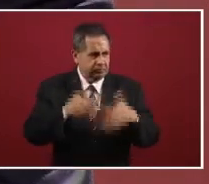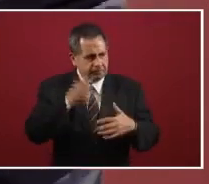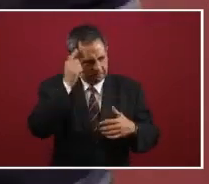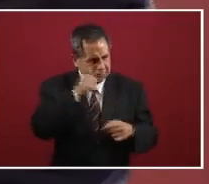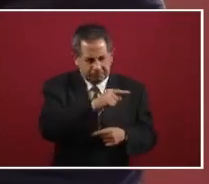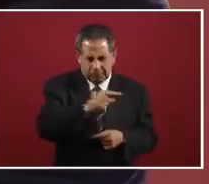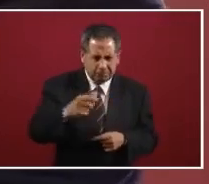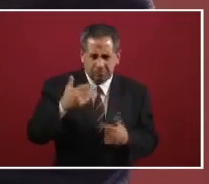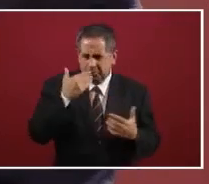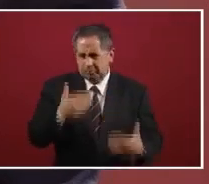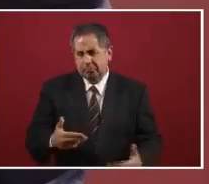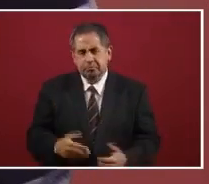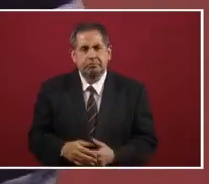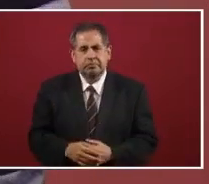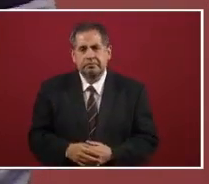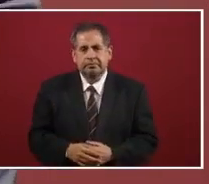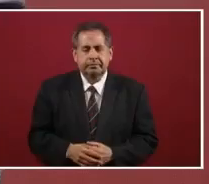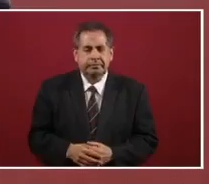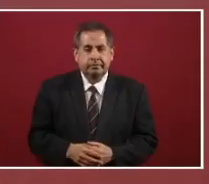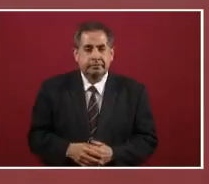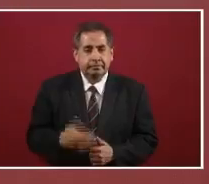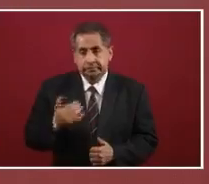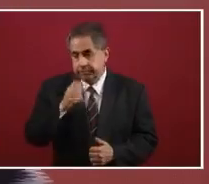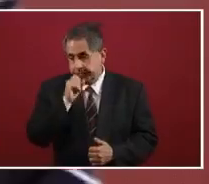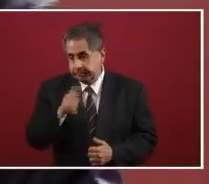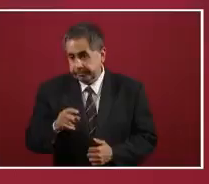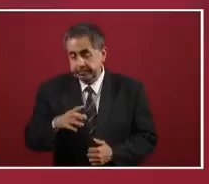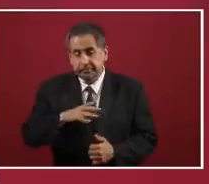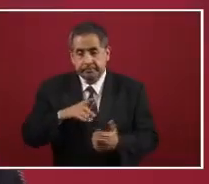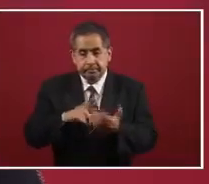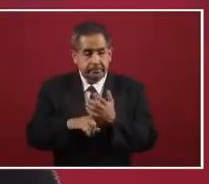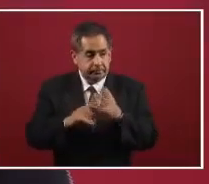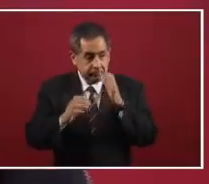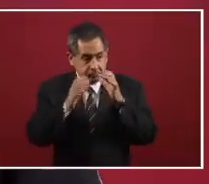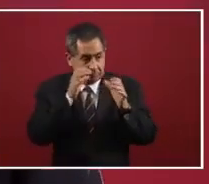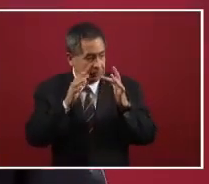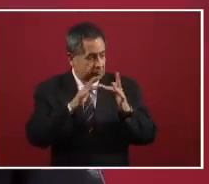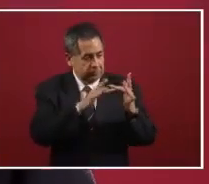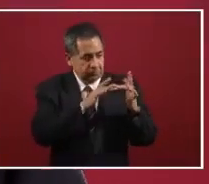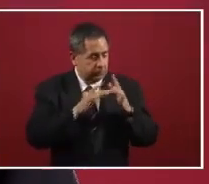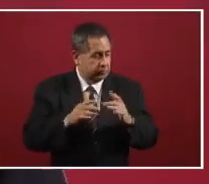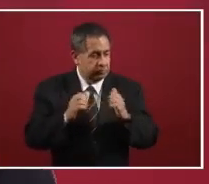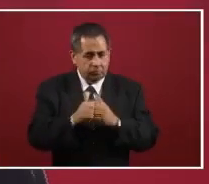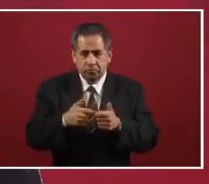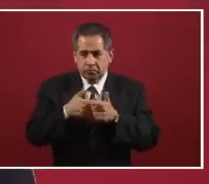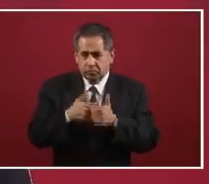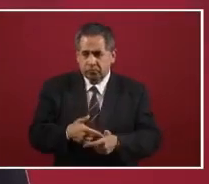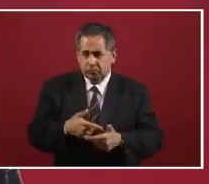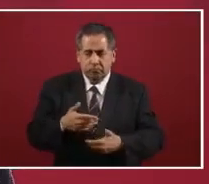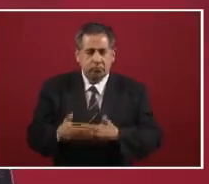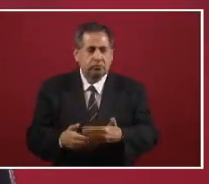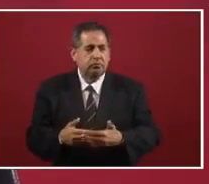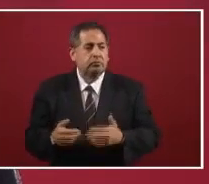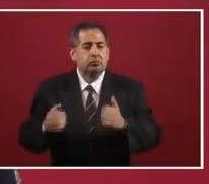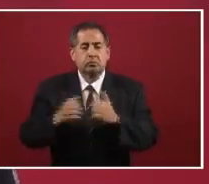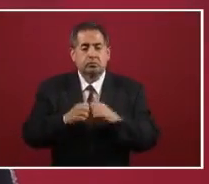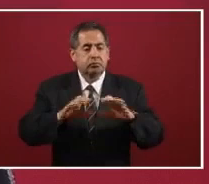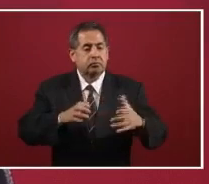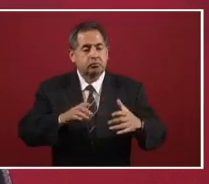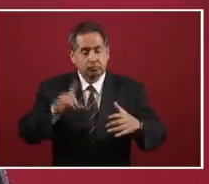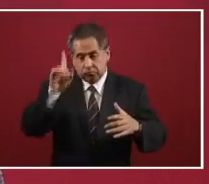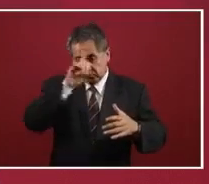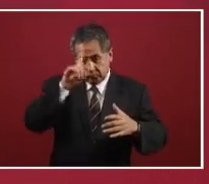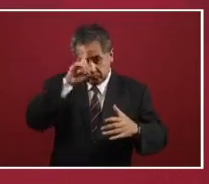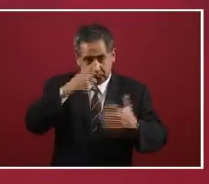empresarios. Y hay comunicación permanente con el Consejo Coordinador